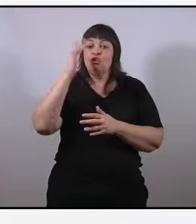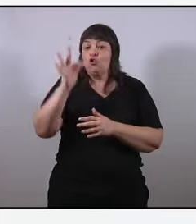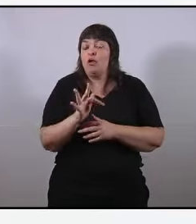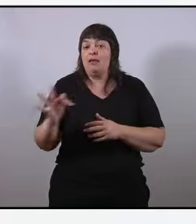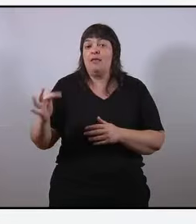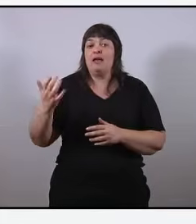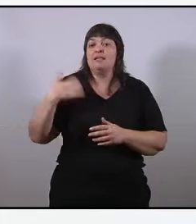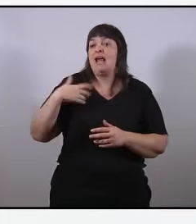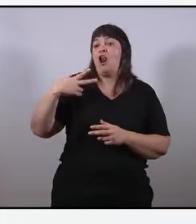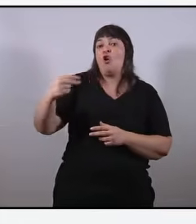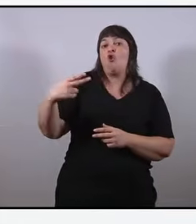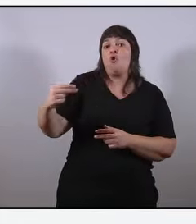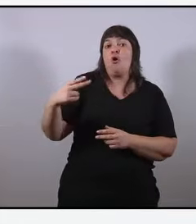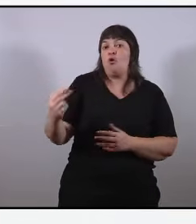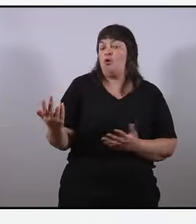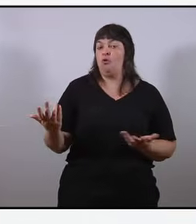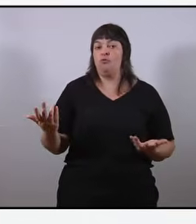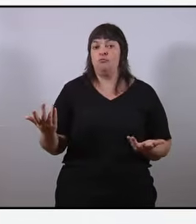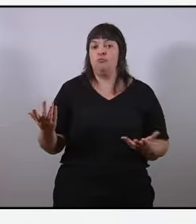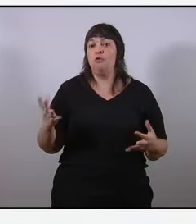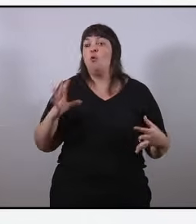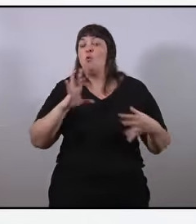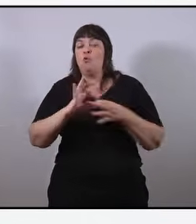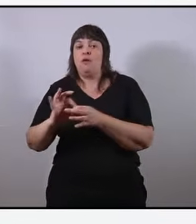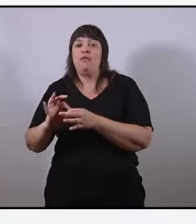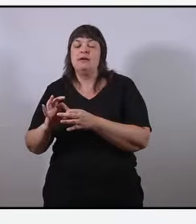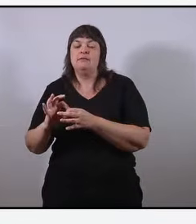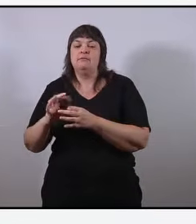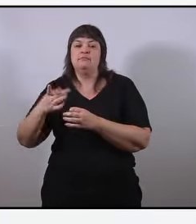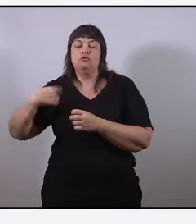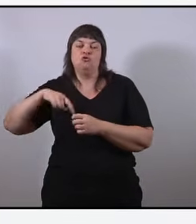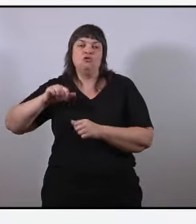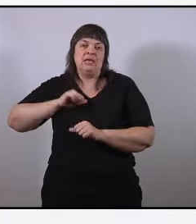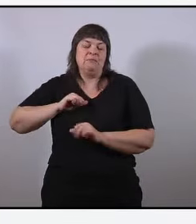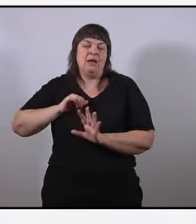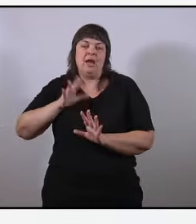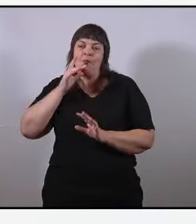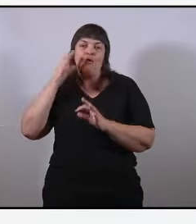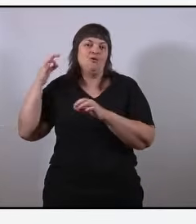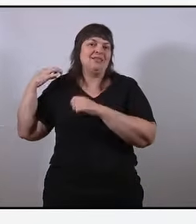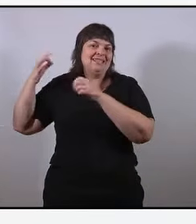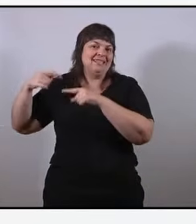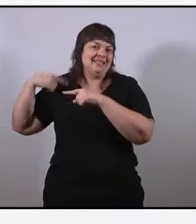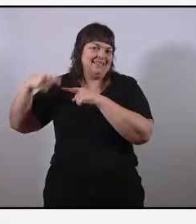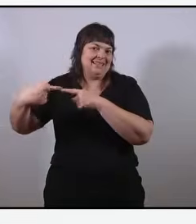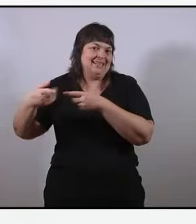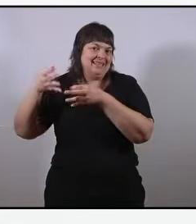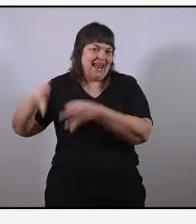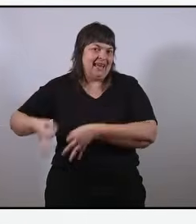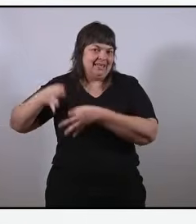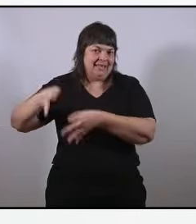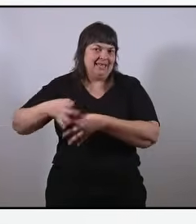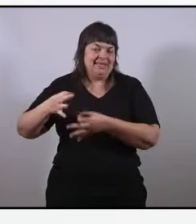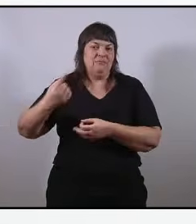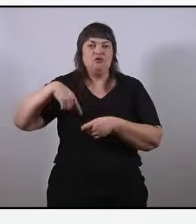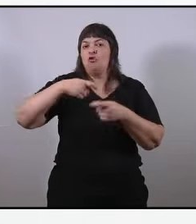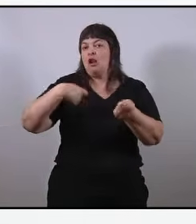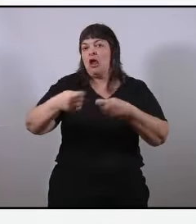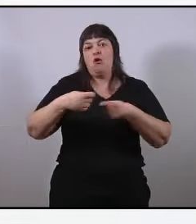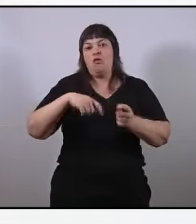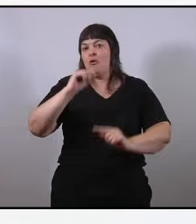dicen que no a todo. De Unidas lo esperábamos, siempre ha sido así. Les recuerdo que ni siquiera quisieron sentarse en la